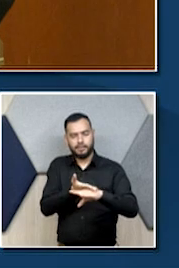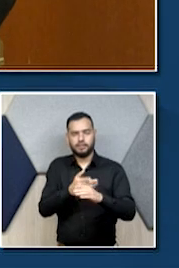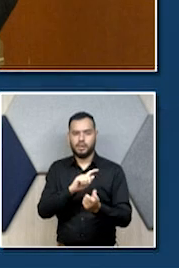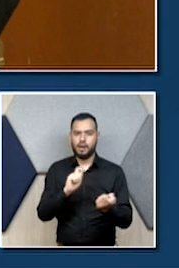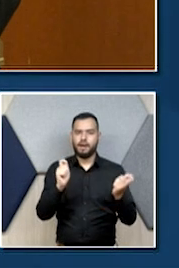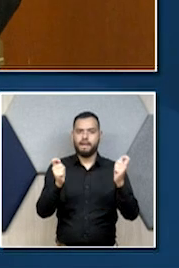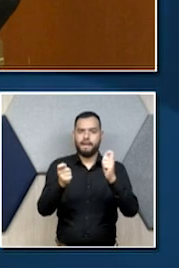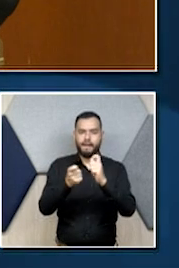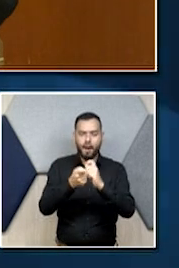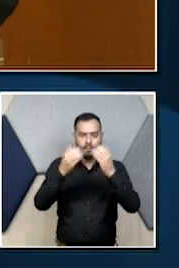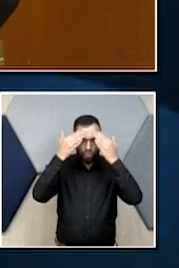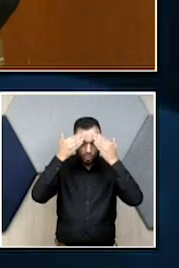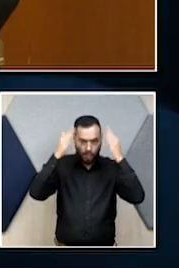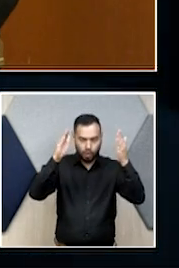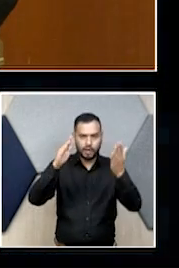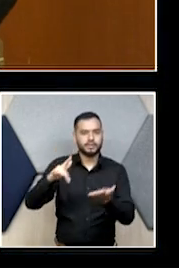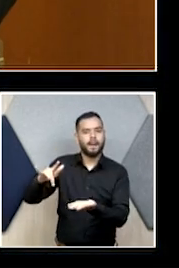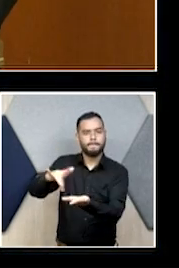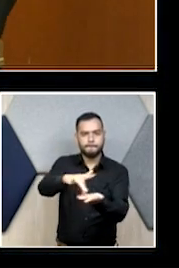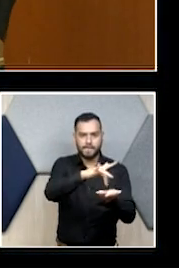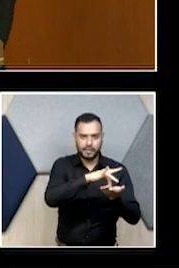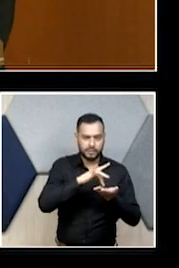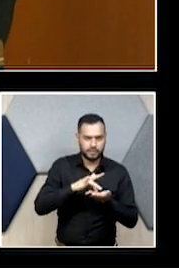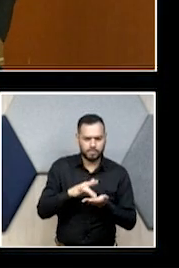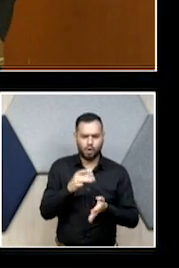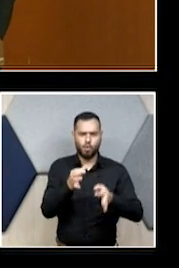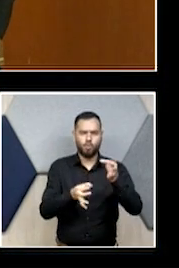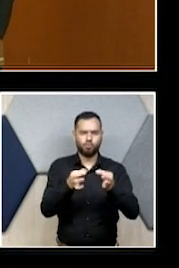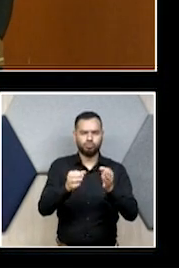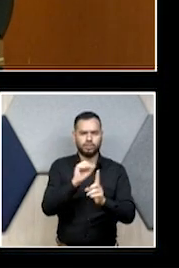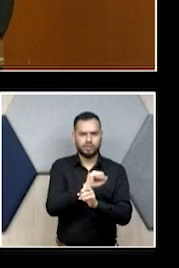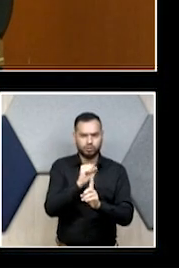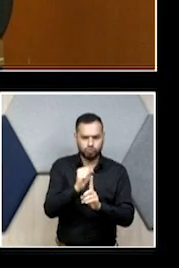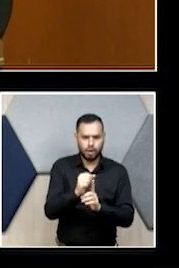en participación, en justicia social, en justicia ambiental.